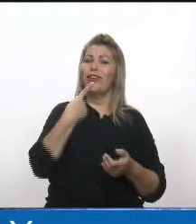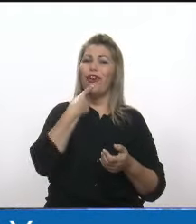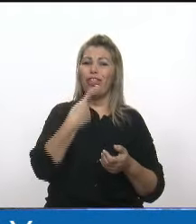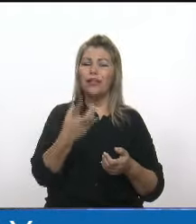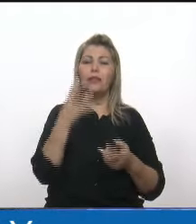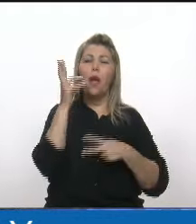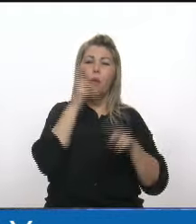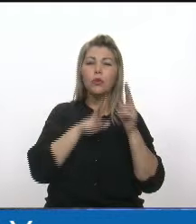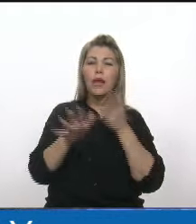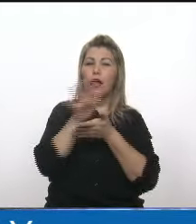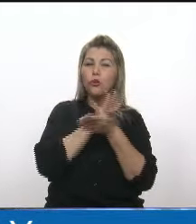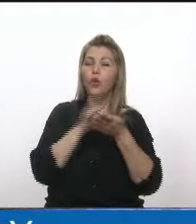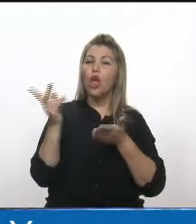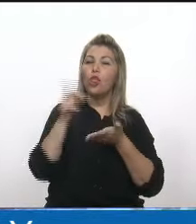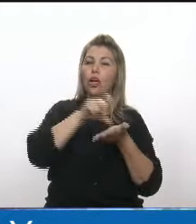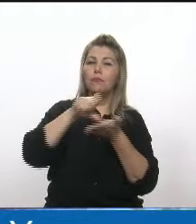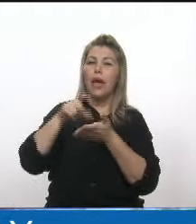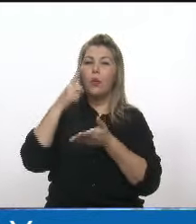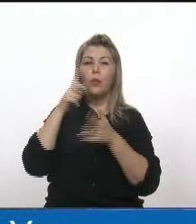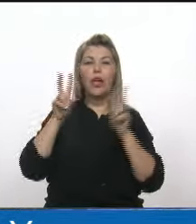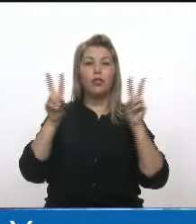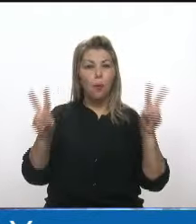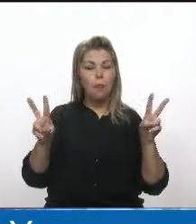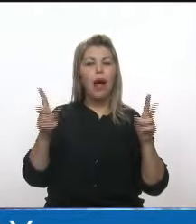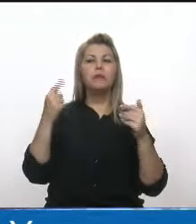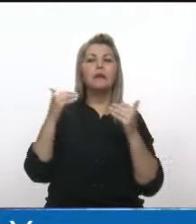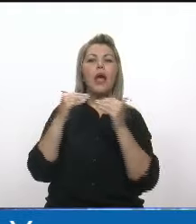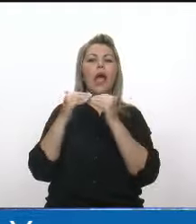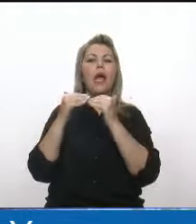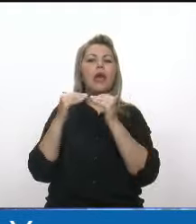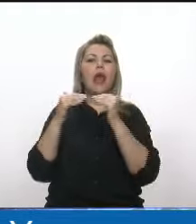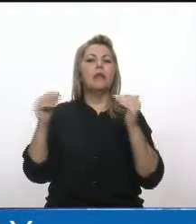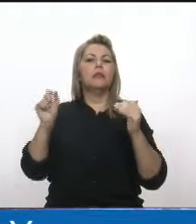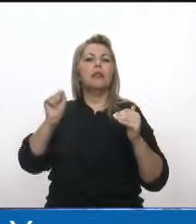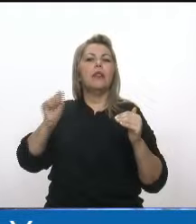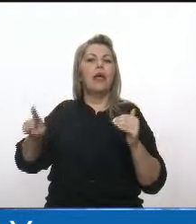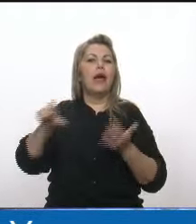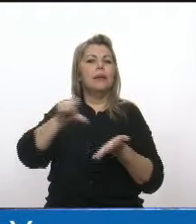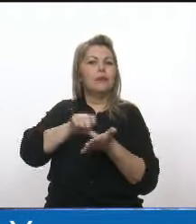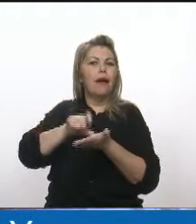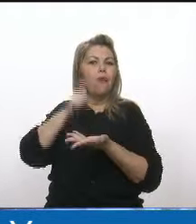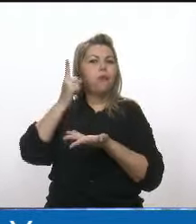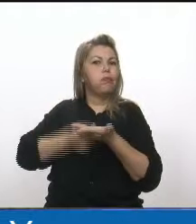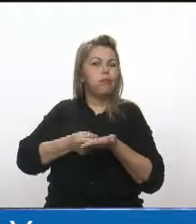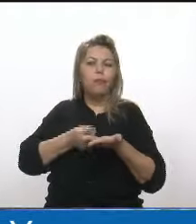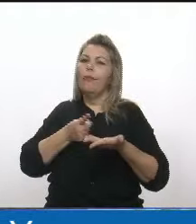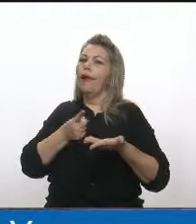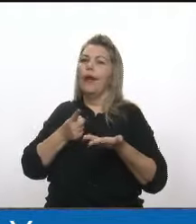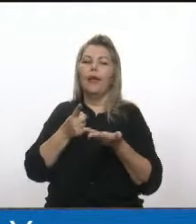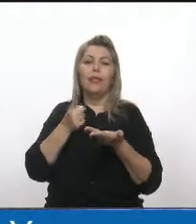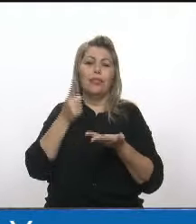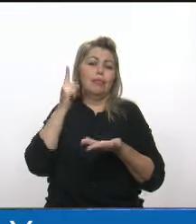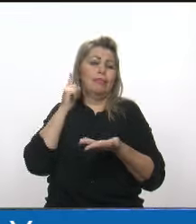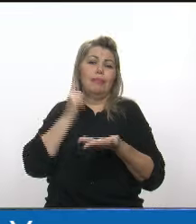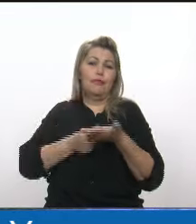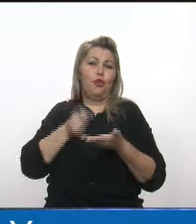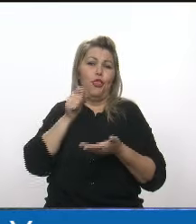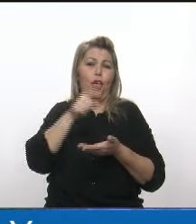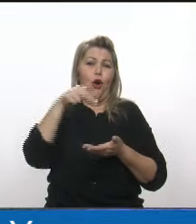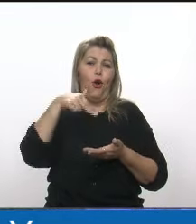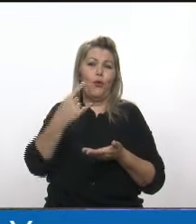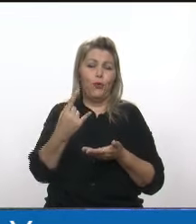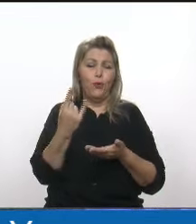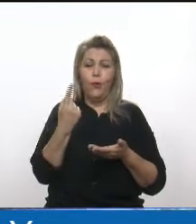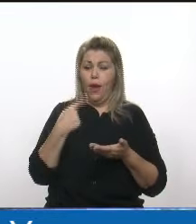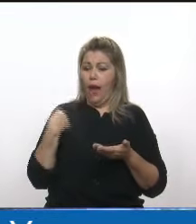pacíficamente y el estatus especial de Jerusalén de acuerdo a sucesivas resoluciones de la asamblea general de las Naciones Unidas la